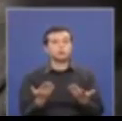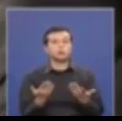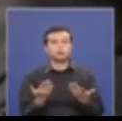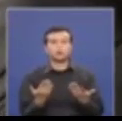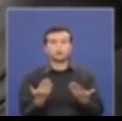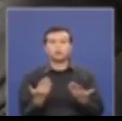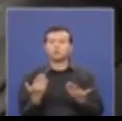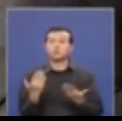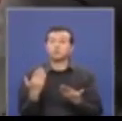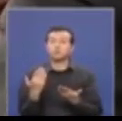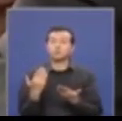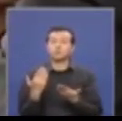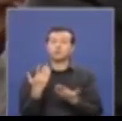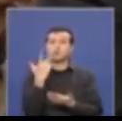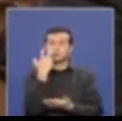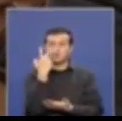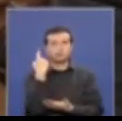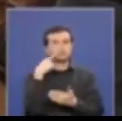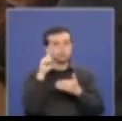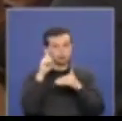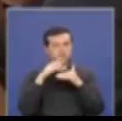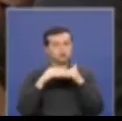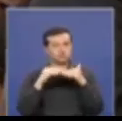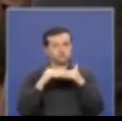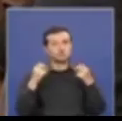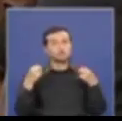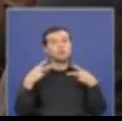se pagó